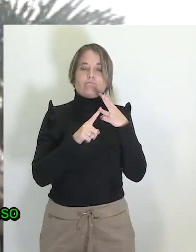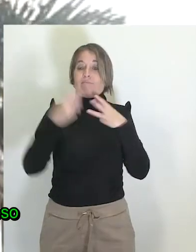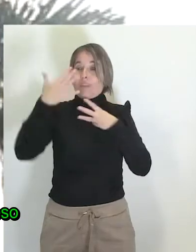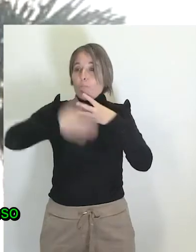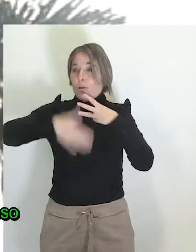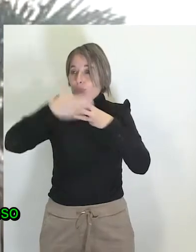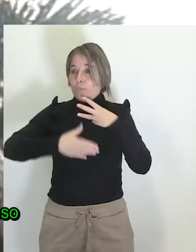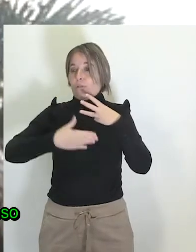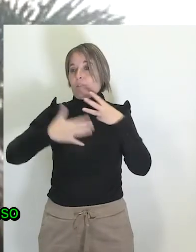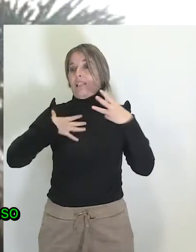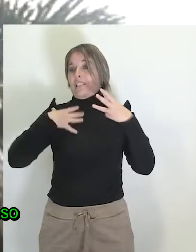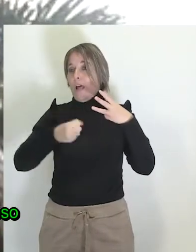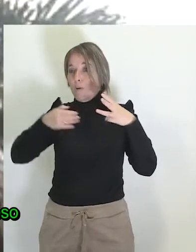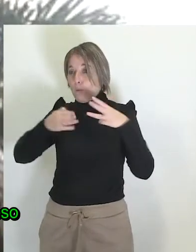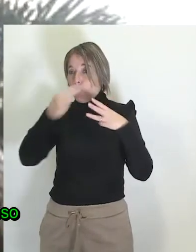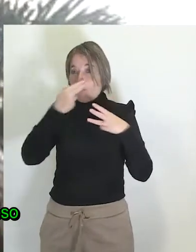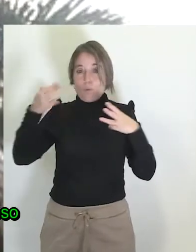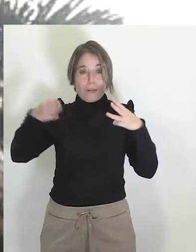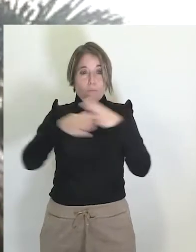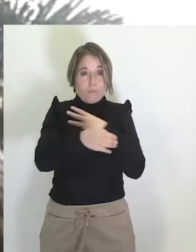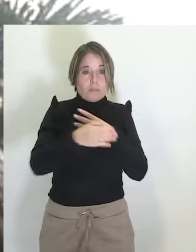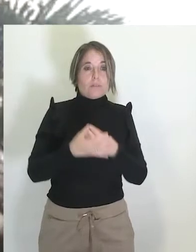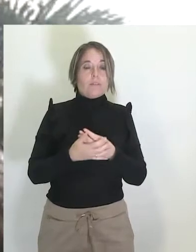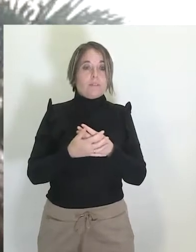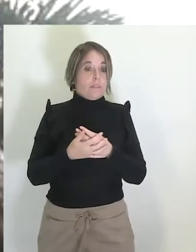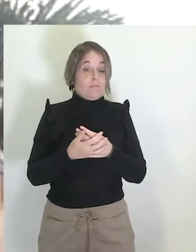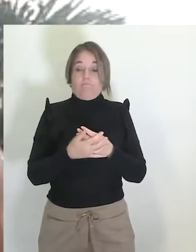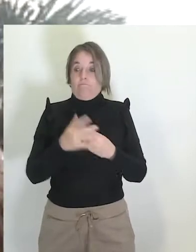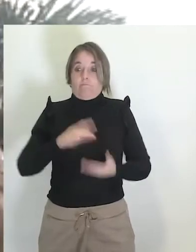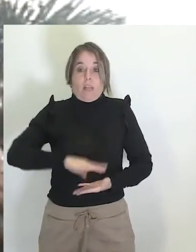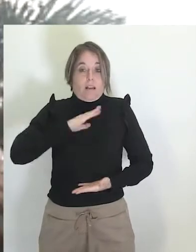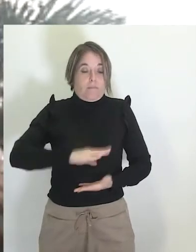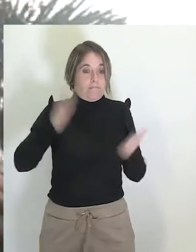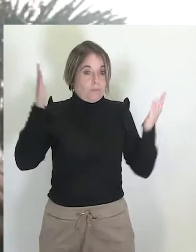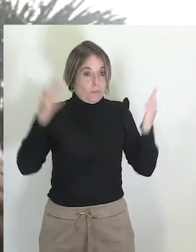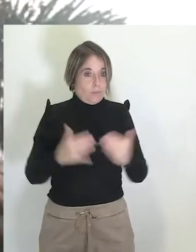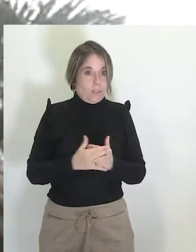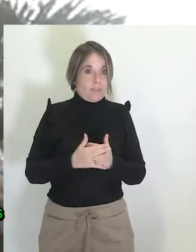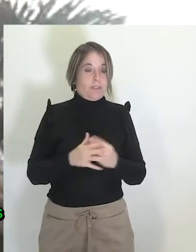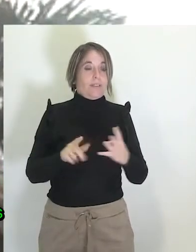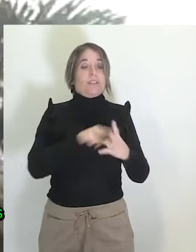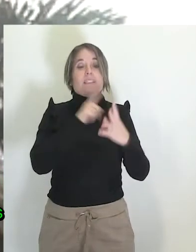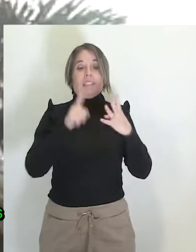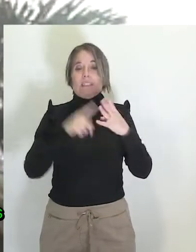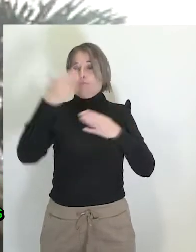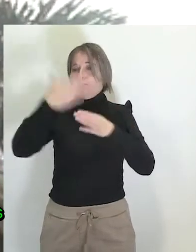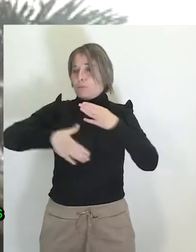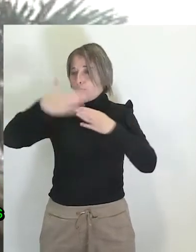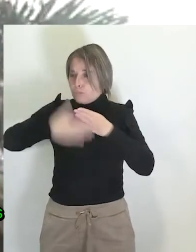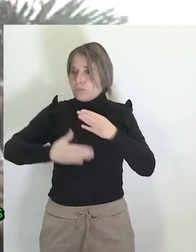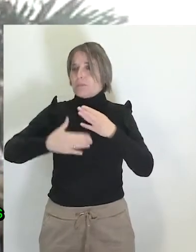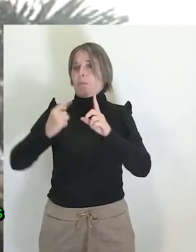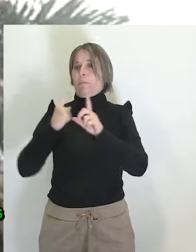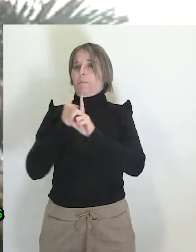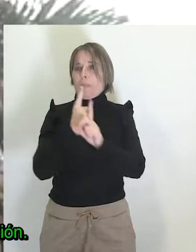con limitaciones para el acceso a la salud pública por falta de capacidad y con muchas restricciones